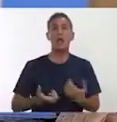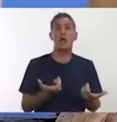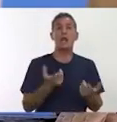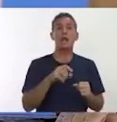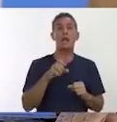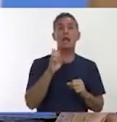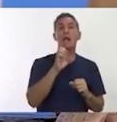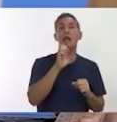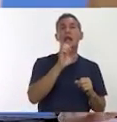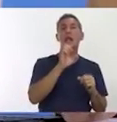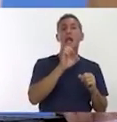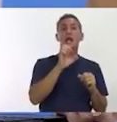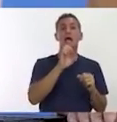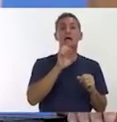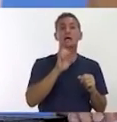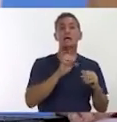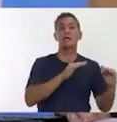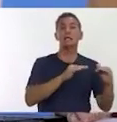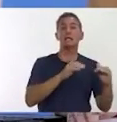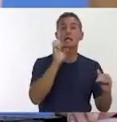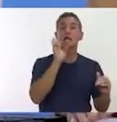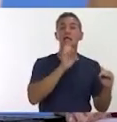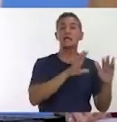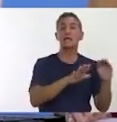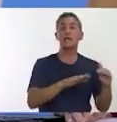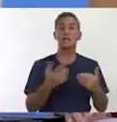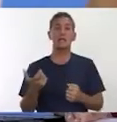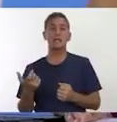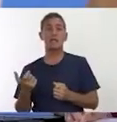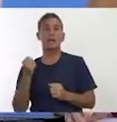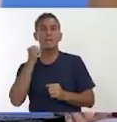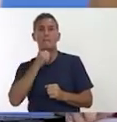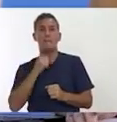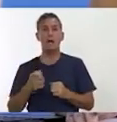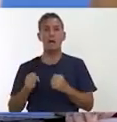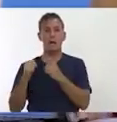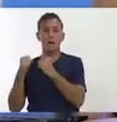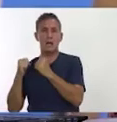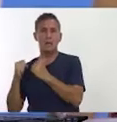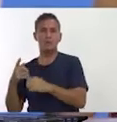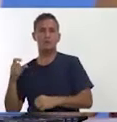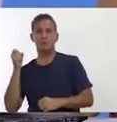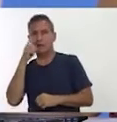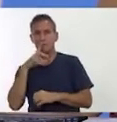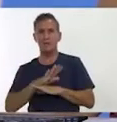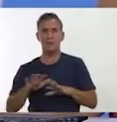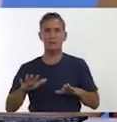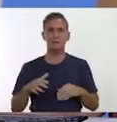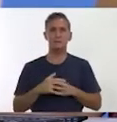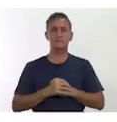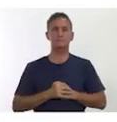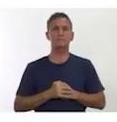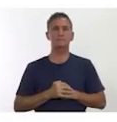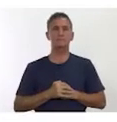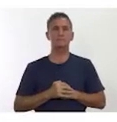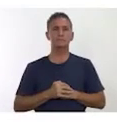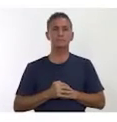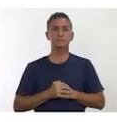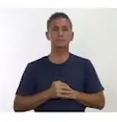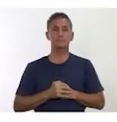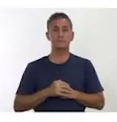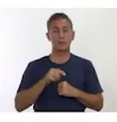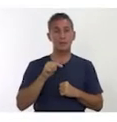la potencial inicial igual a la cinética más la potencial final.